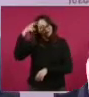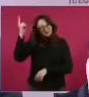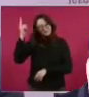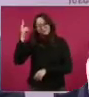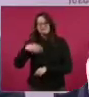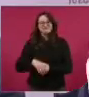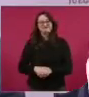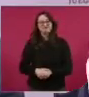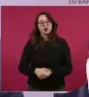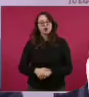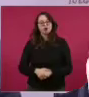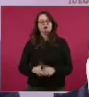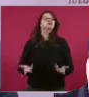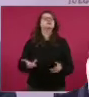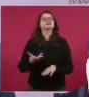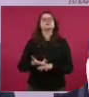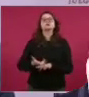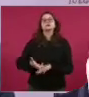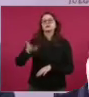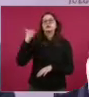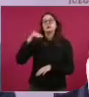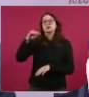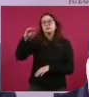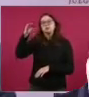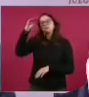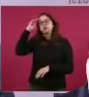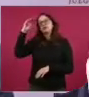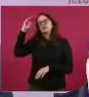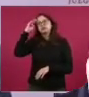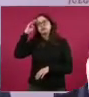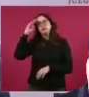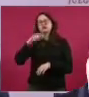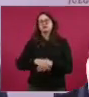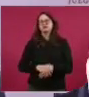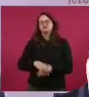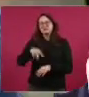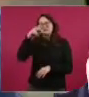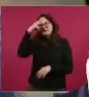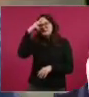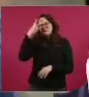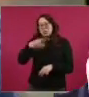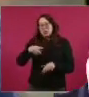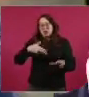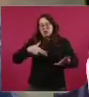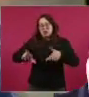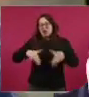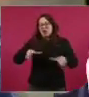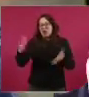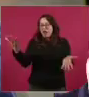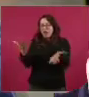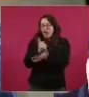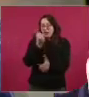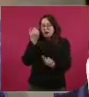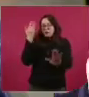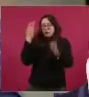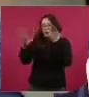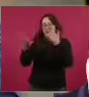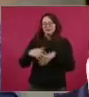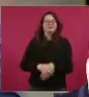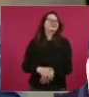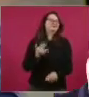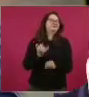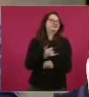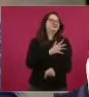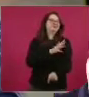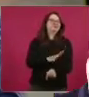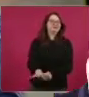apenas unos años, pensar en un mexicano siendo campeón mundial en patinaje de velocidad era apenas un sueño. Imaginarme ganador del Premio Nacional